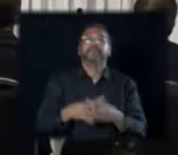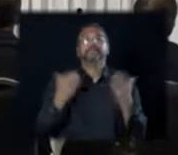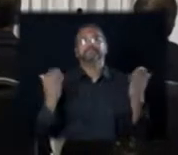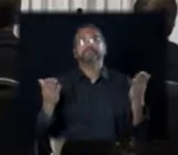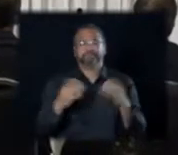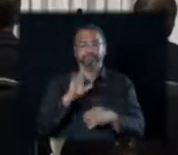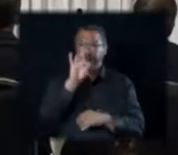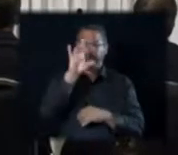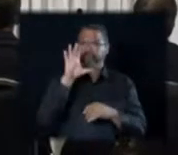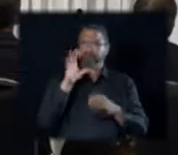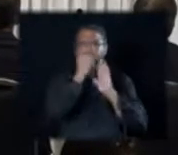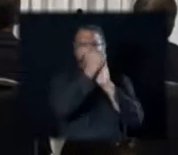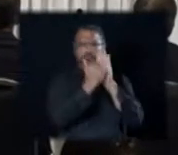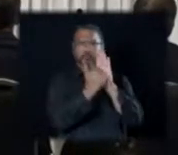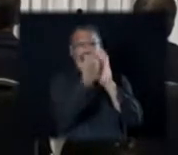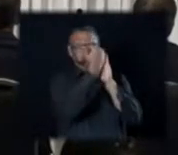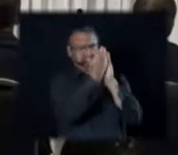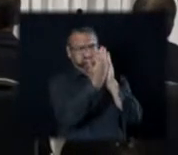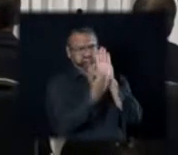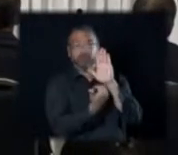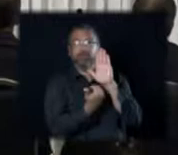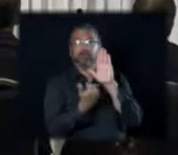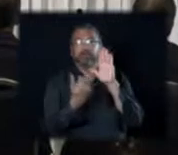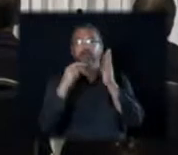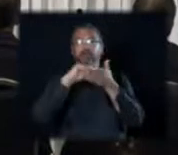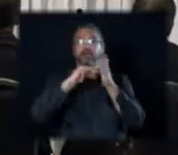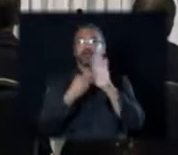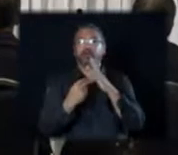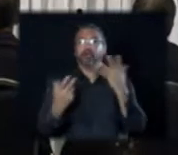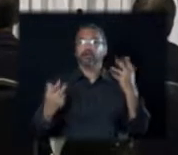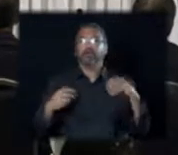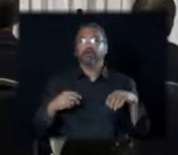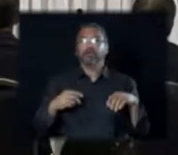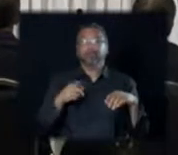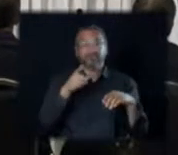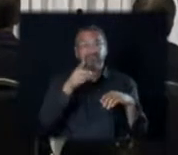contestara. 800 cuentas parece ser